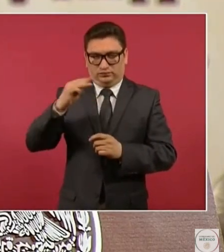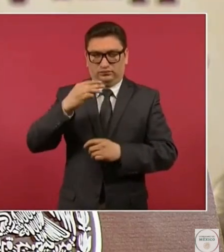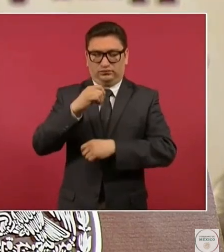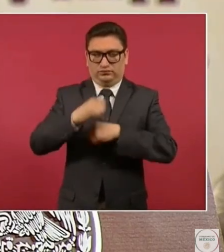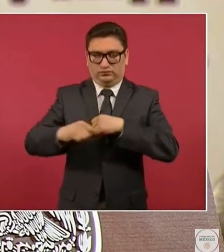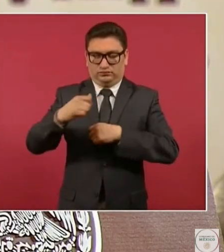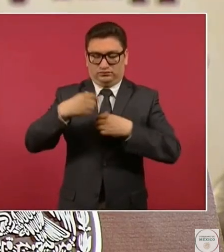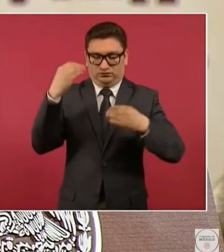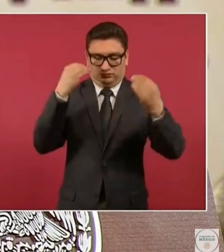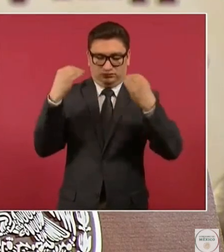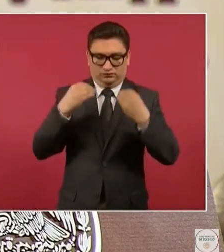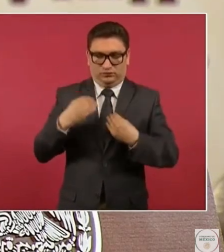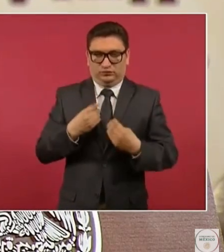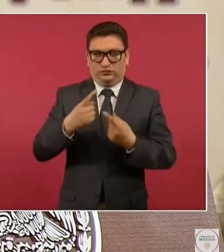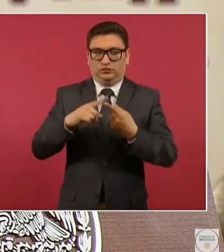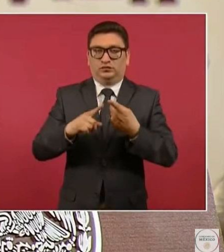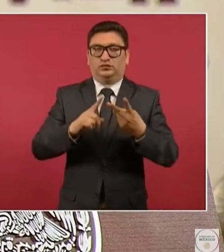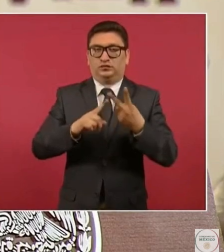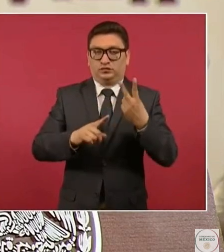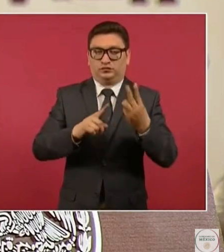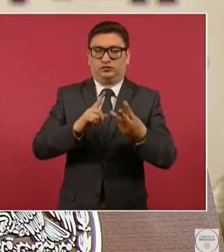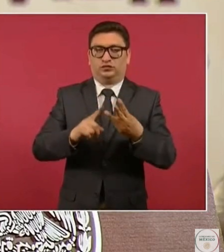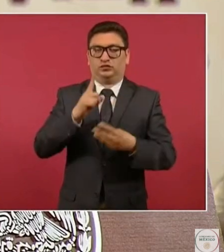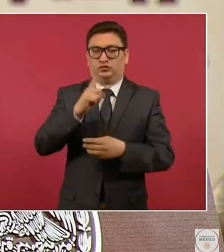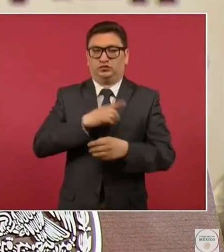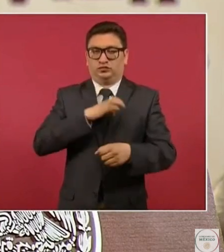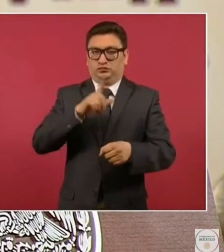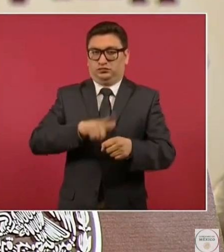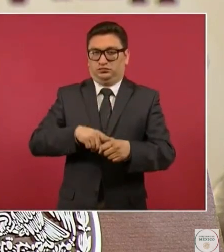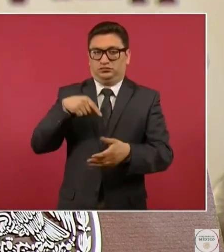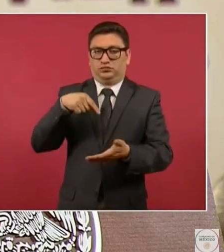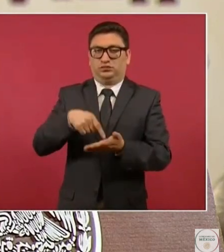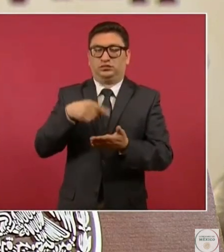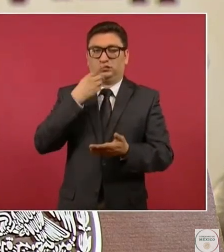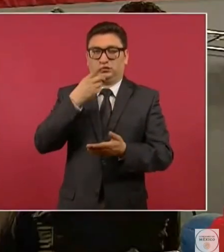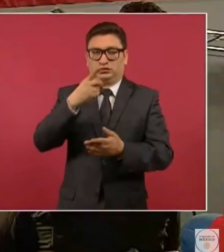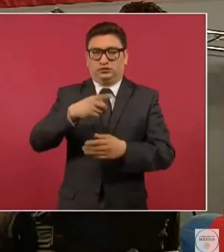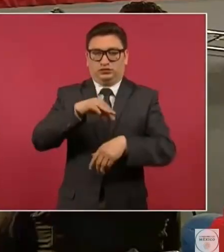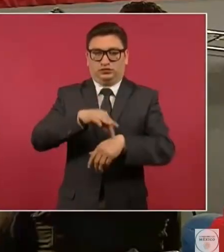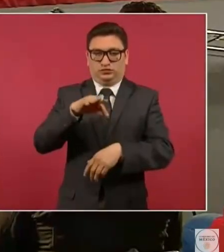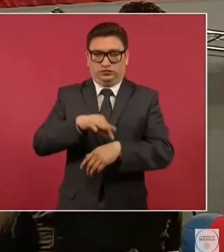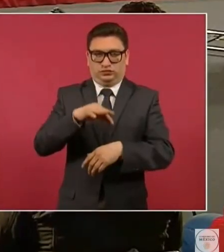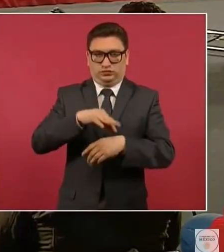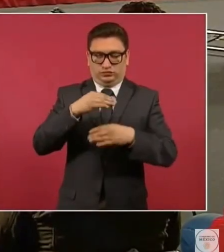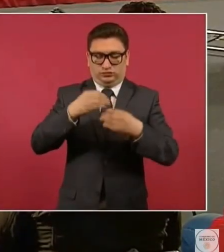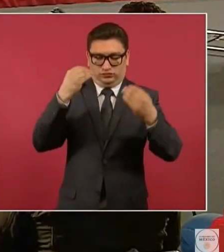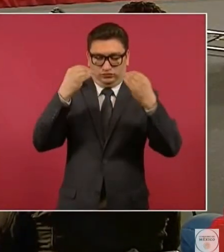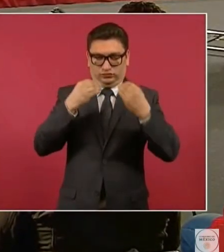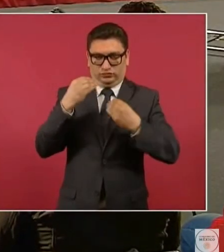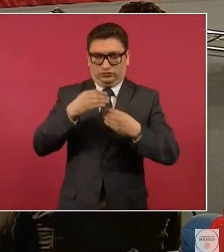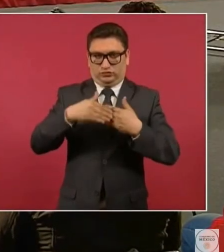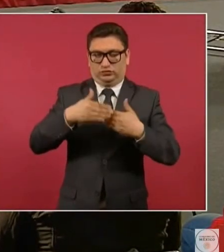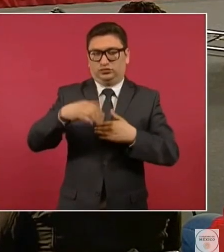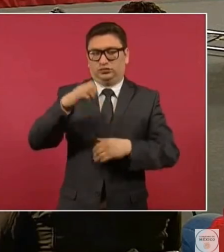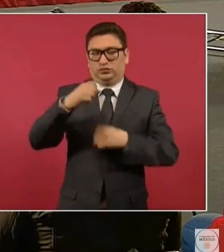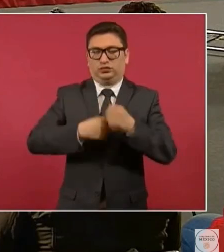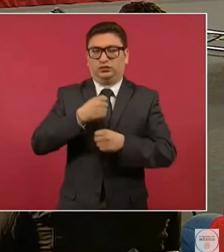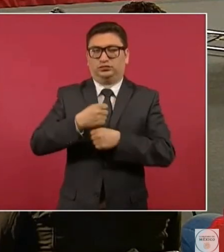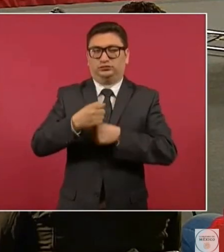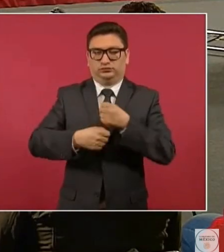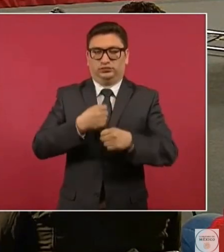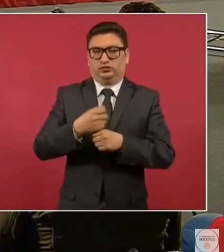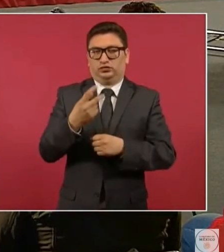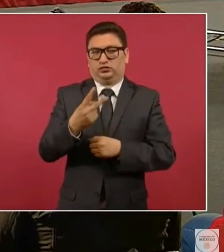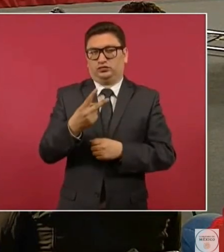y una en la especialidad, si es que se le puede llamar así, de medicina estética y longevidad. Hoy estas 2